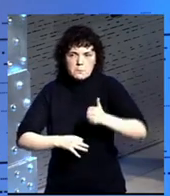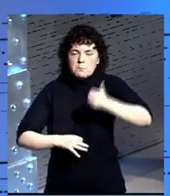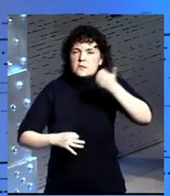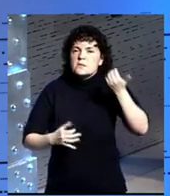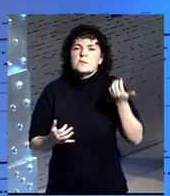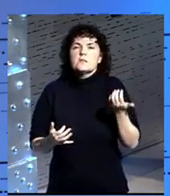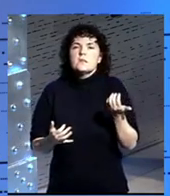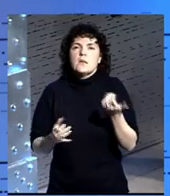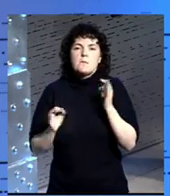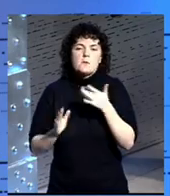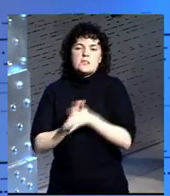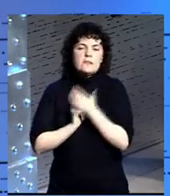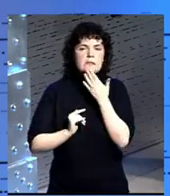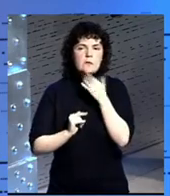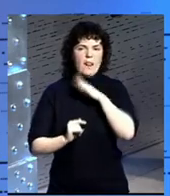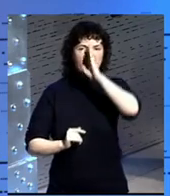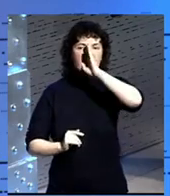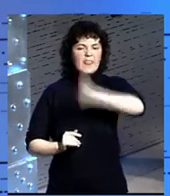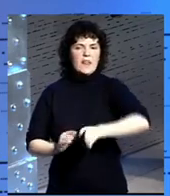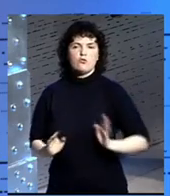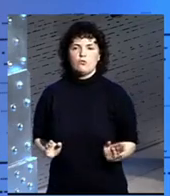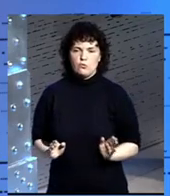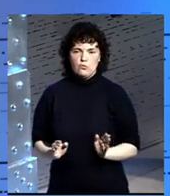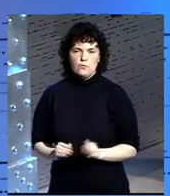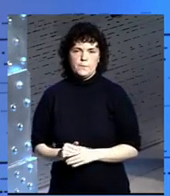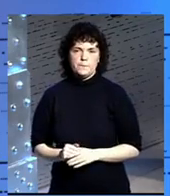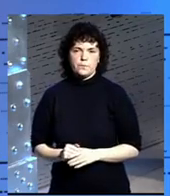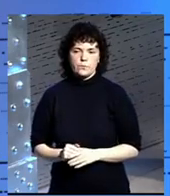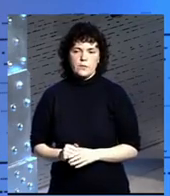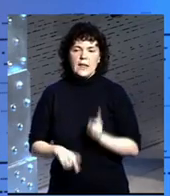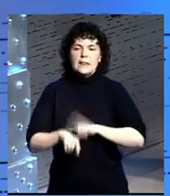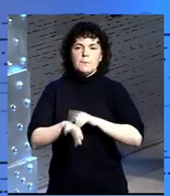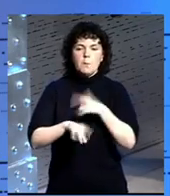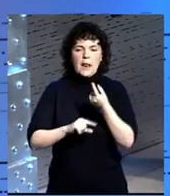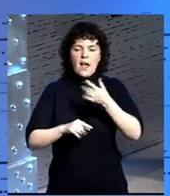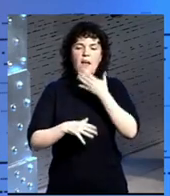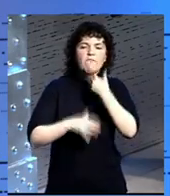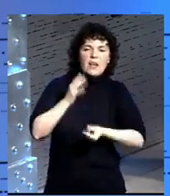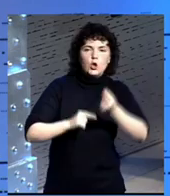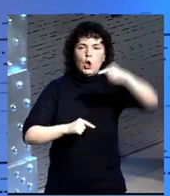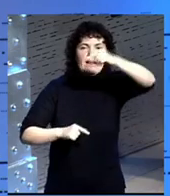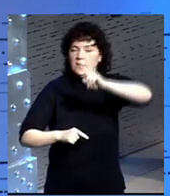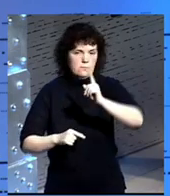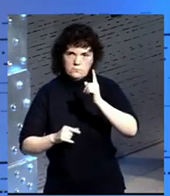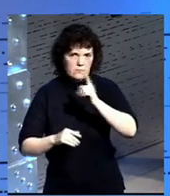presencia, pero es como estar en directo, ¿no? No hay tiempo para corregirlo asíncronamente.